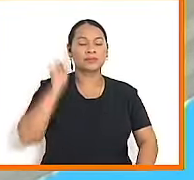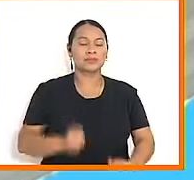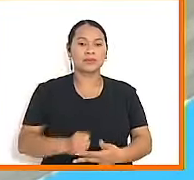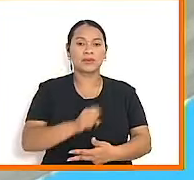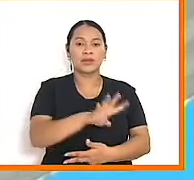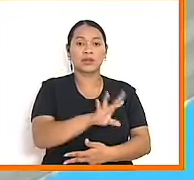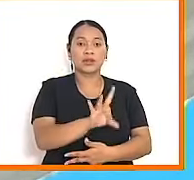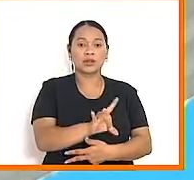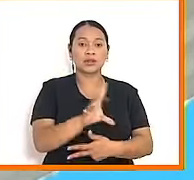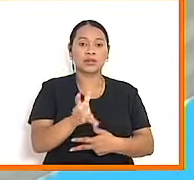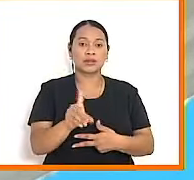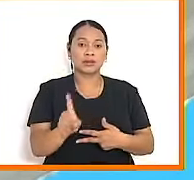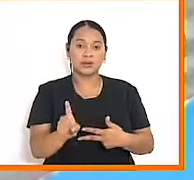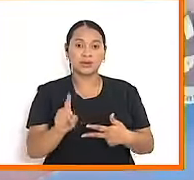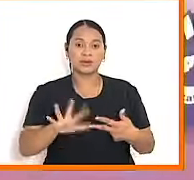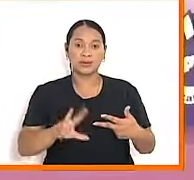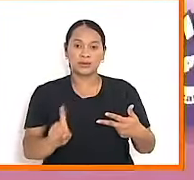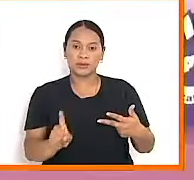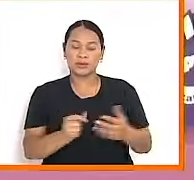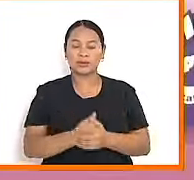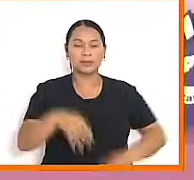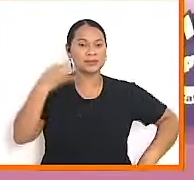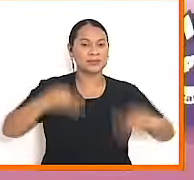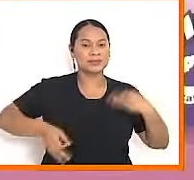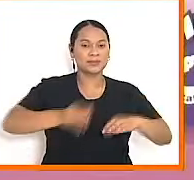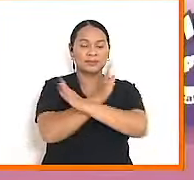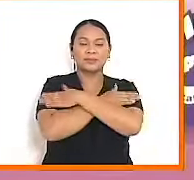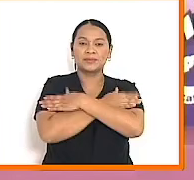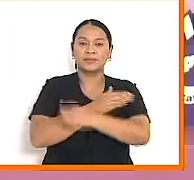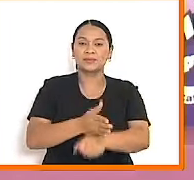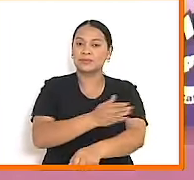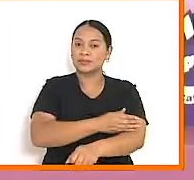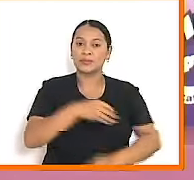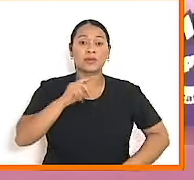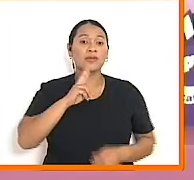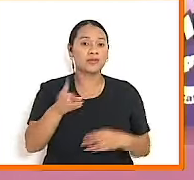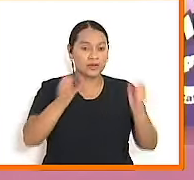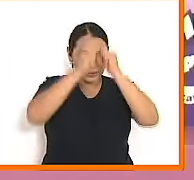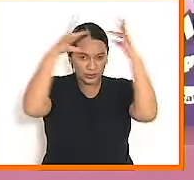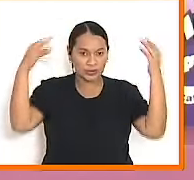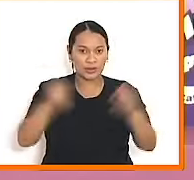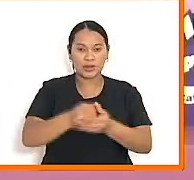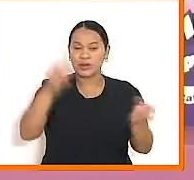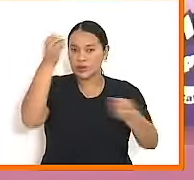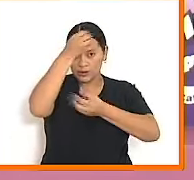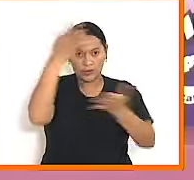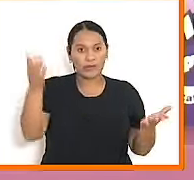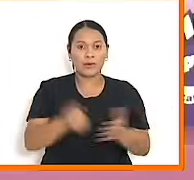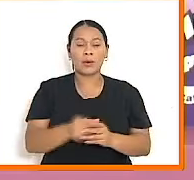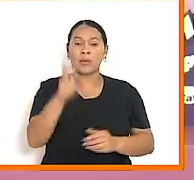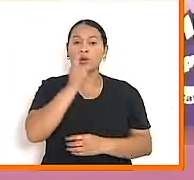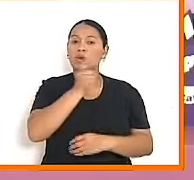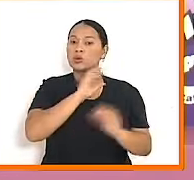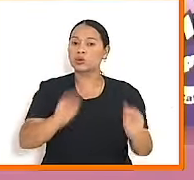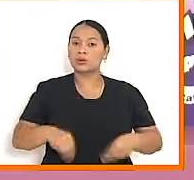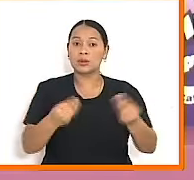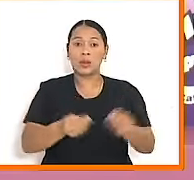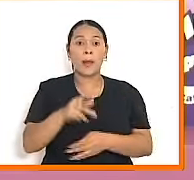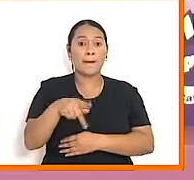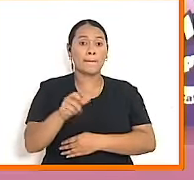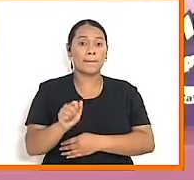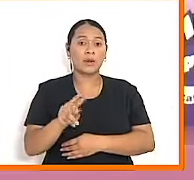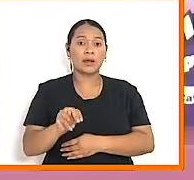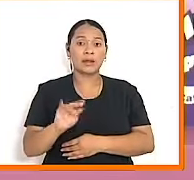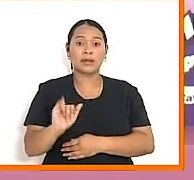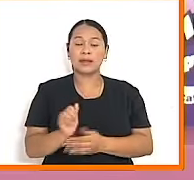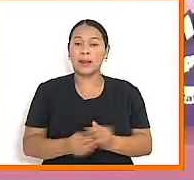71 y 51. Felicidades, pero antes de hacer de tu sueño una realidad, quiero comentarte que el Loto le entregó al Pani más de 42